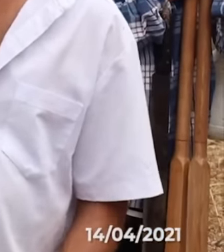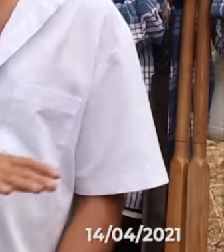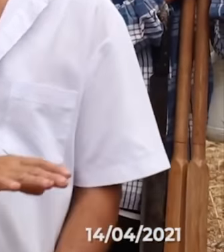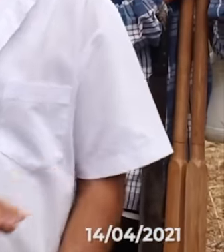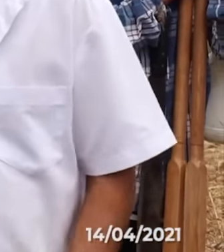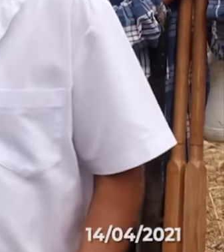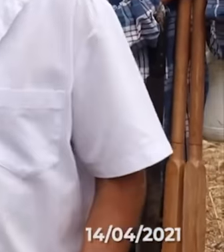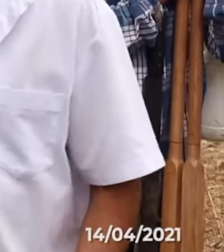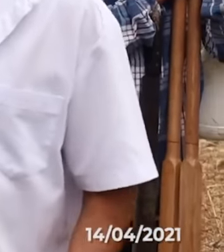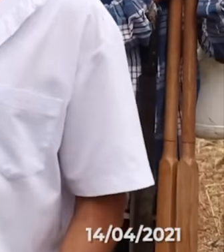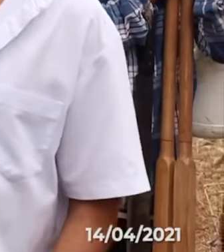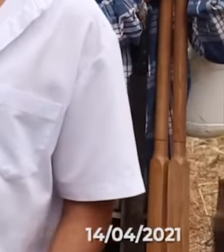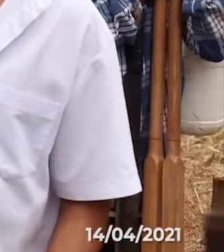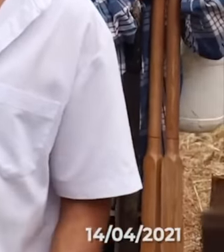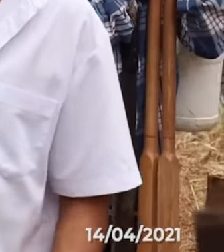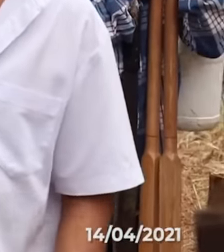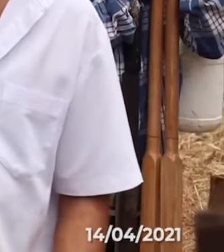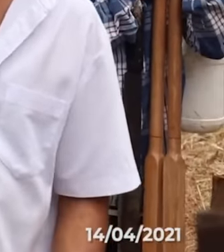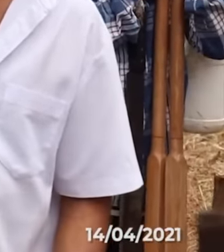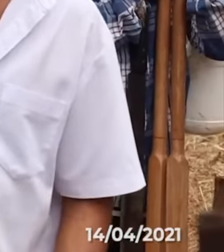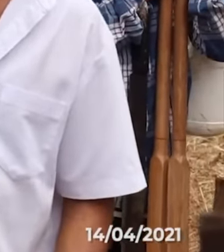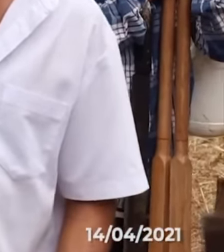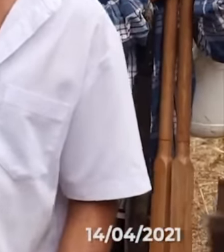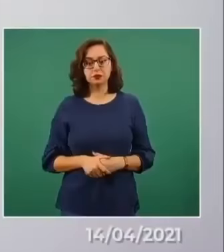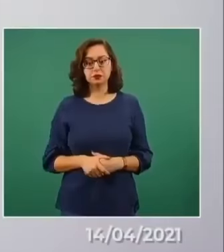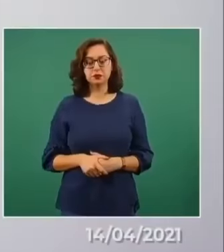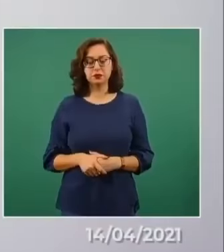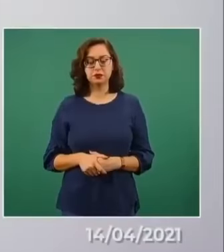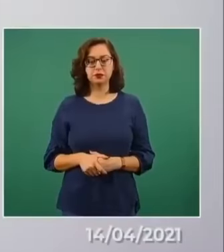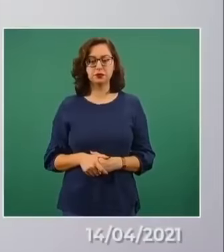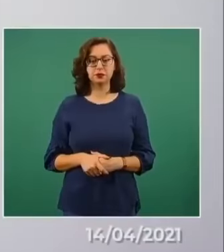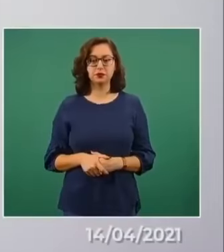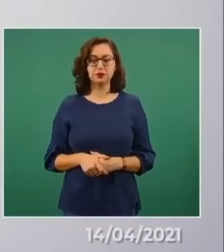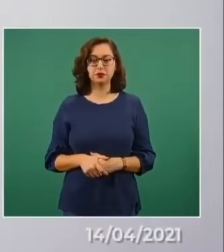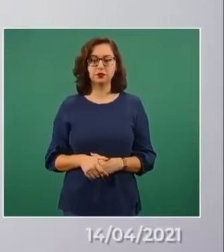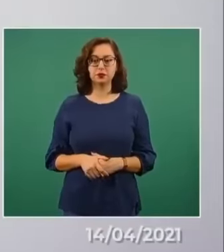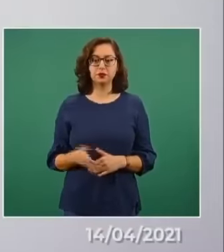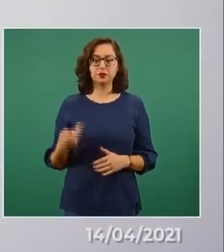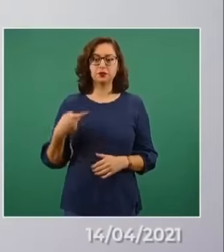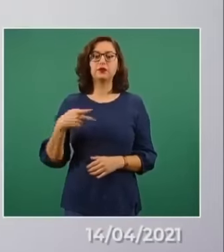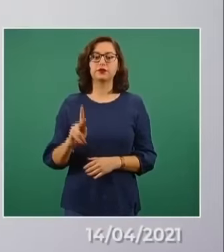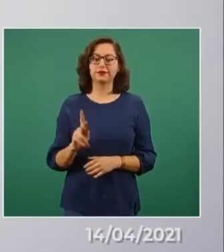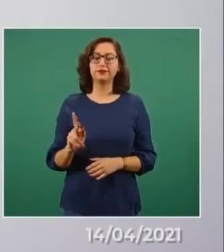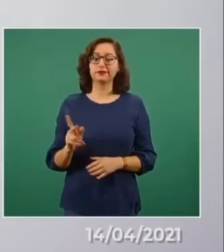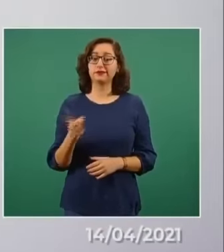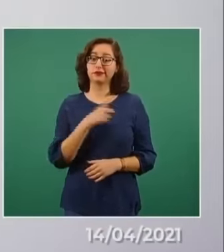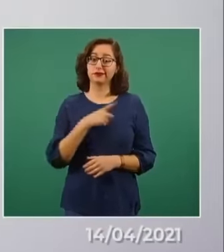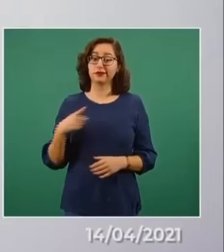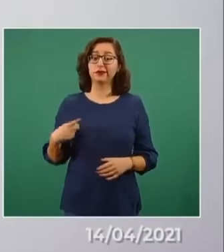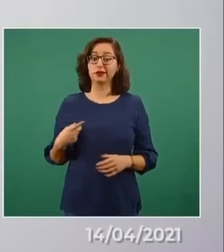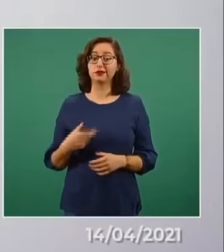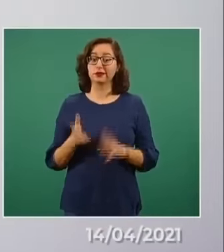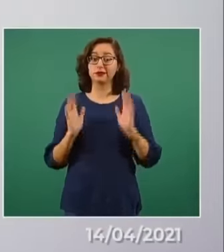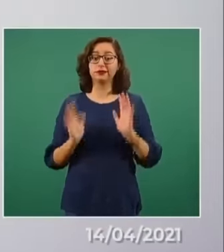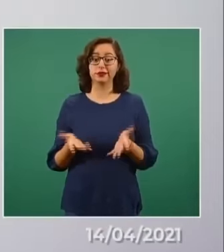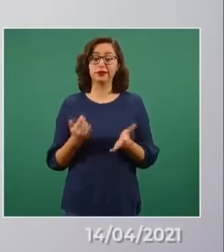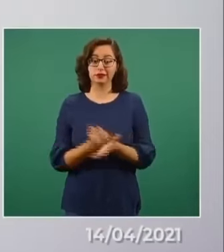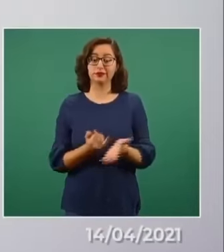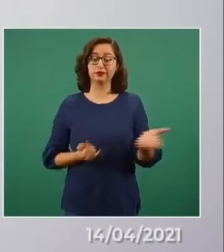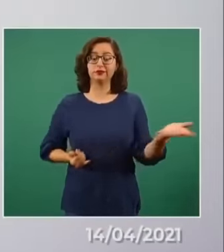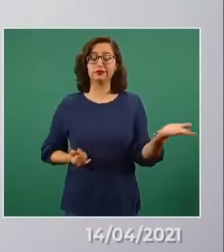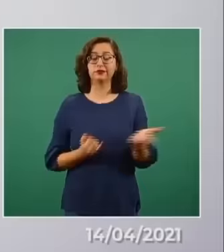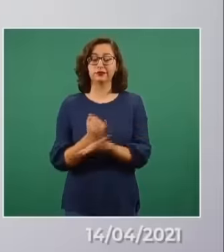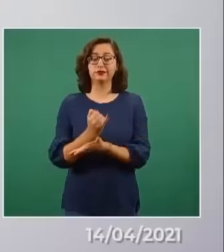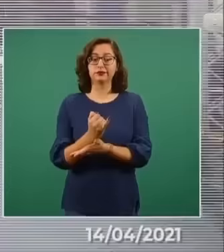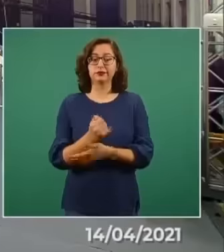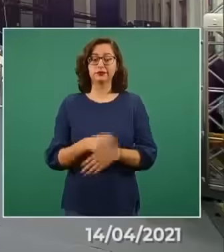Pero se requiere tomar decisiones. Pero hay que actuar de esa